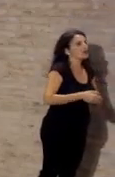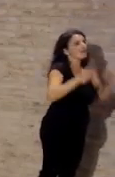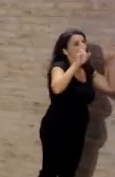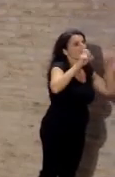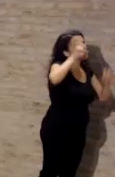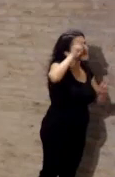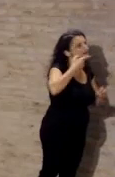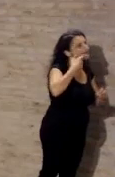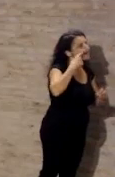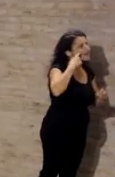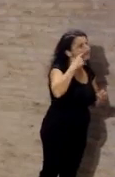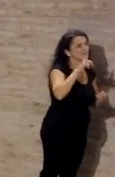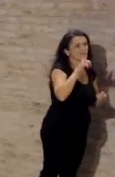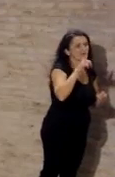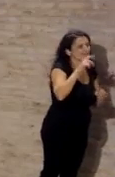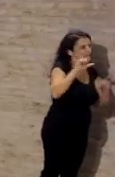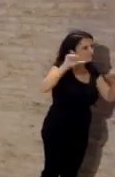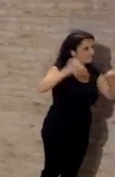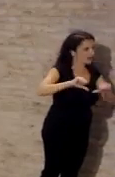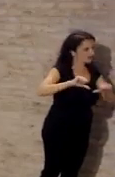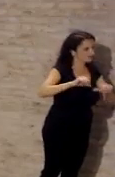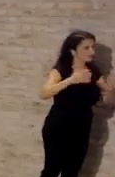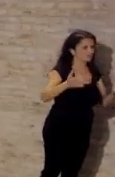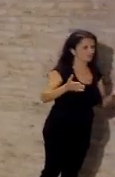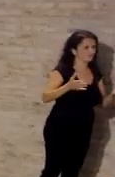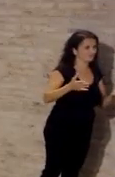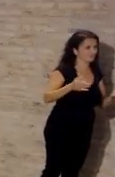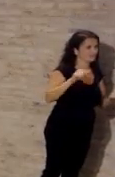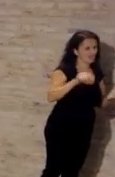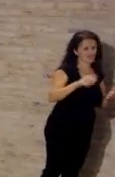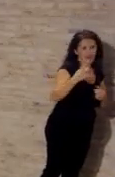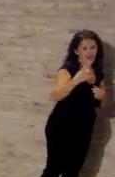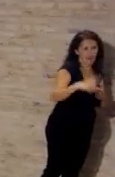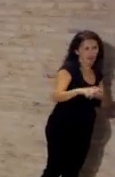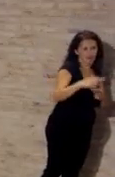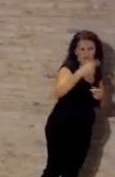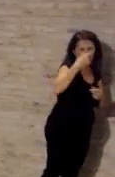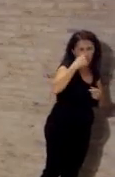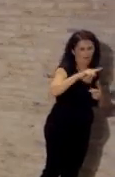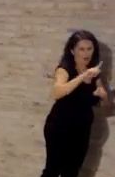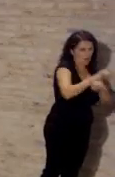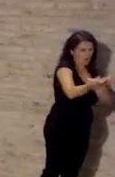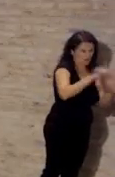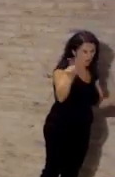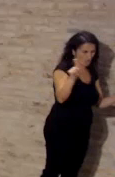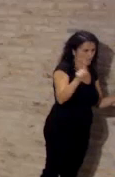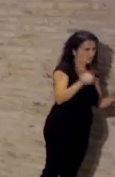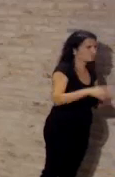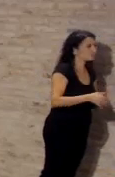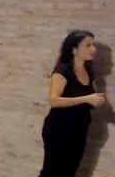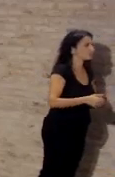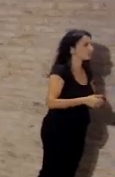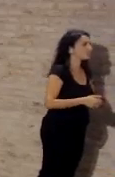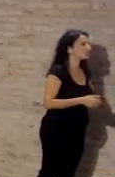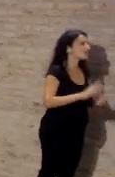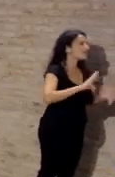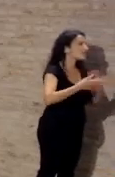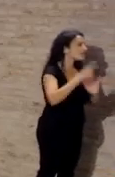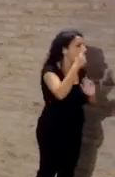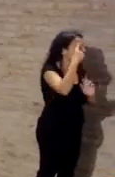integral que no significa nada malo ni nada raro ni nada feo ni ni ponerle